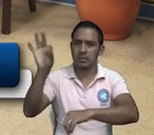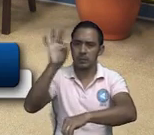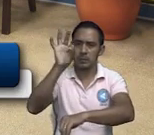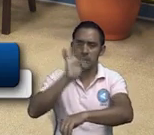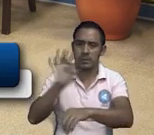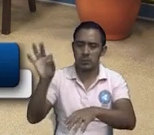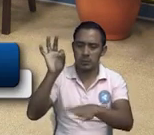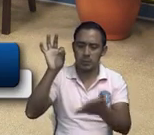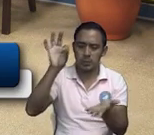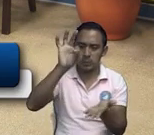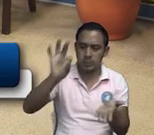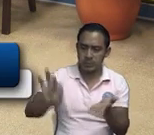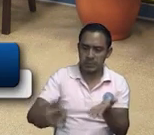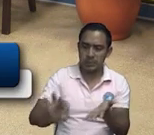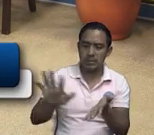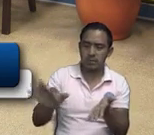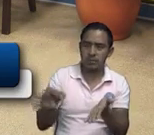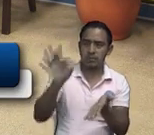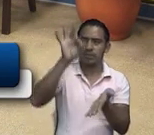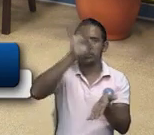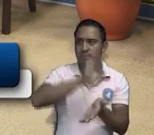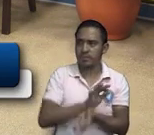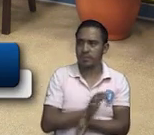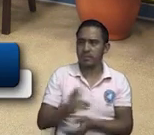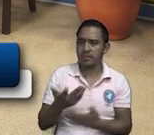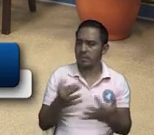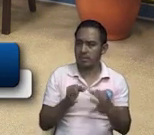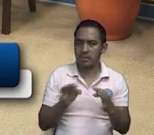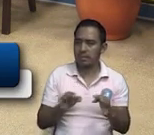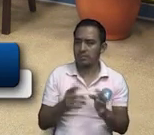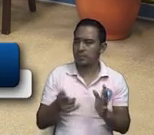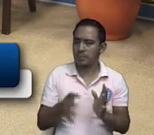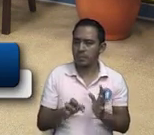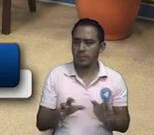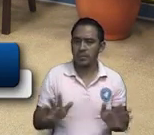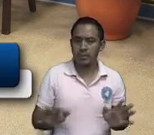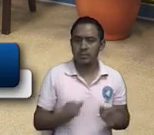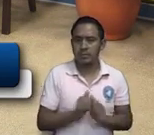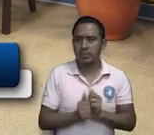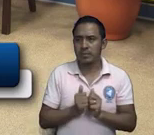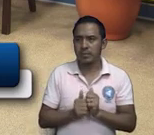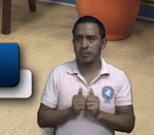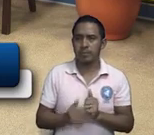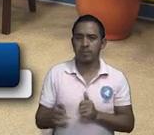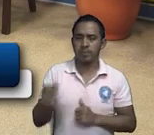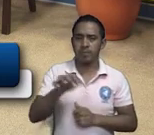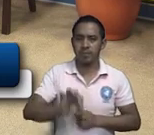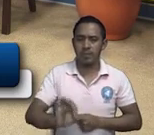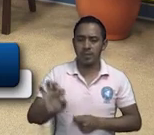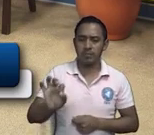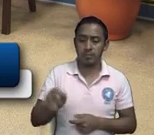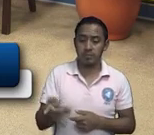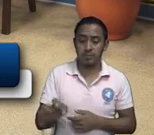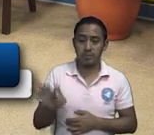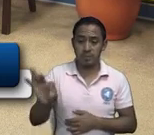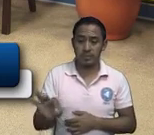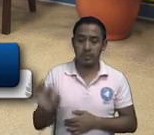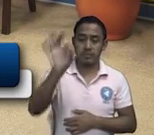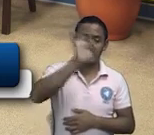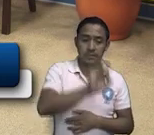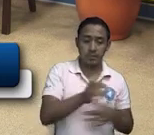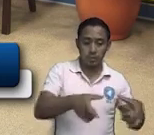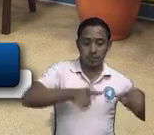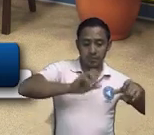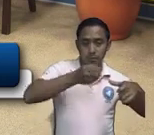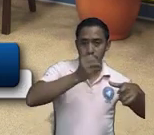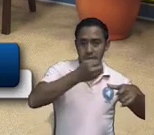se paran en el popó del perro, no hay ningún vínculo. Que pueda pasar, se pone en la popó del perro, luego en los alimentos, si